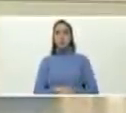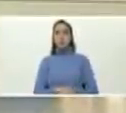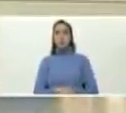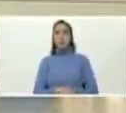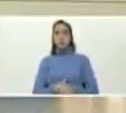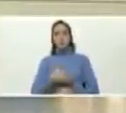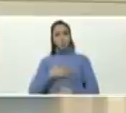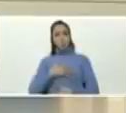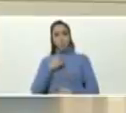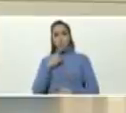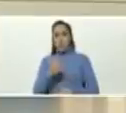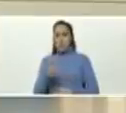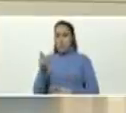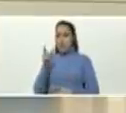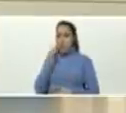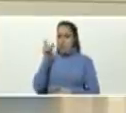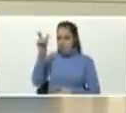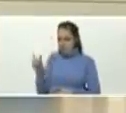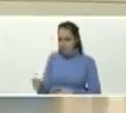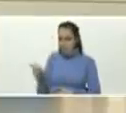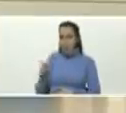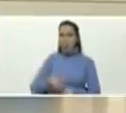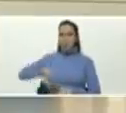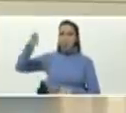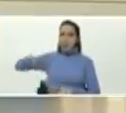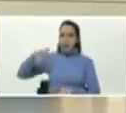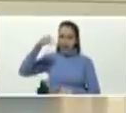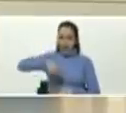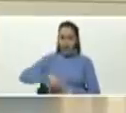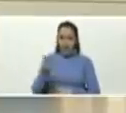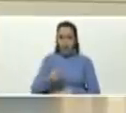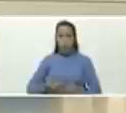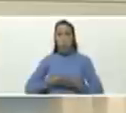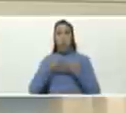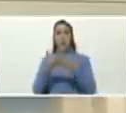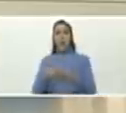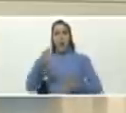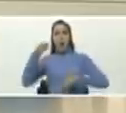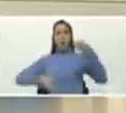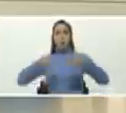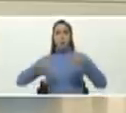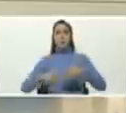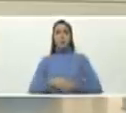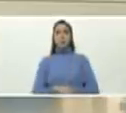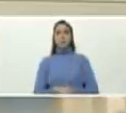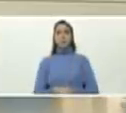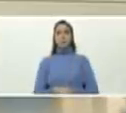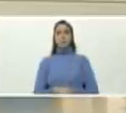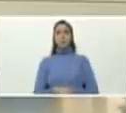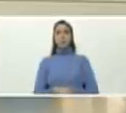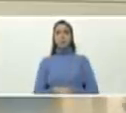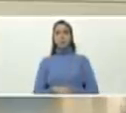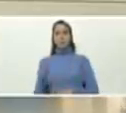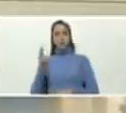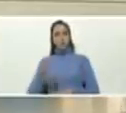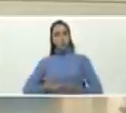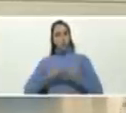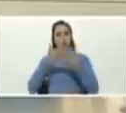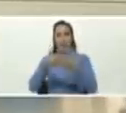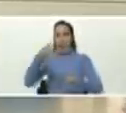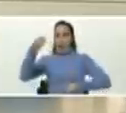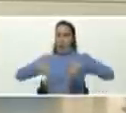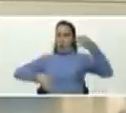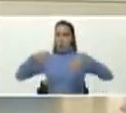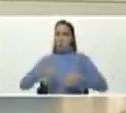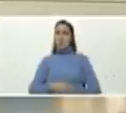Yo le puedo decir, fiscal, que Venezuela garantiza la justicia. Venezuela garantiza la